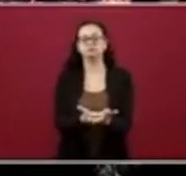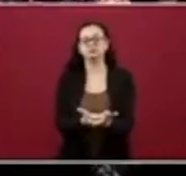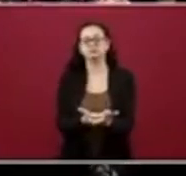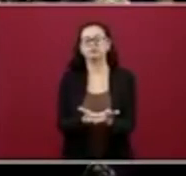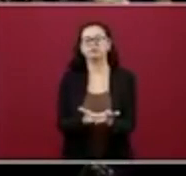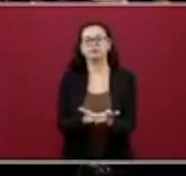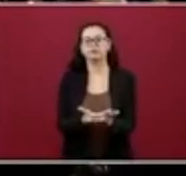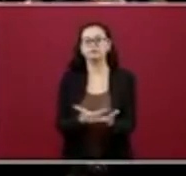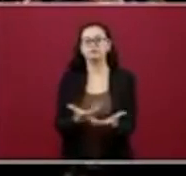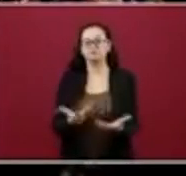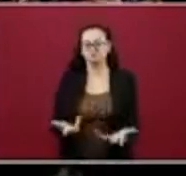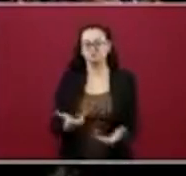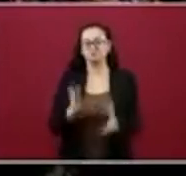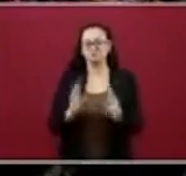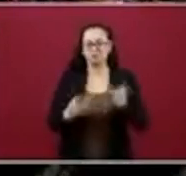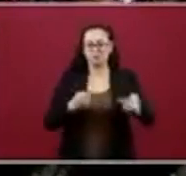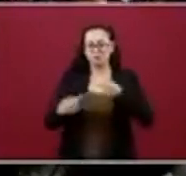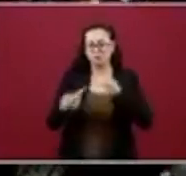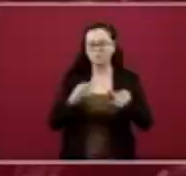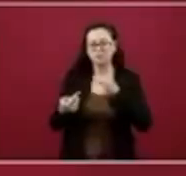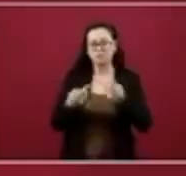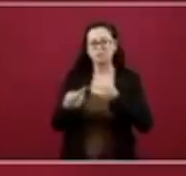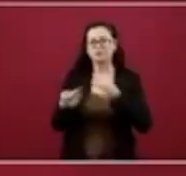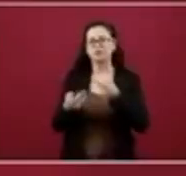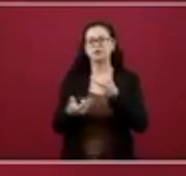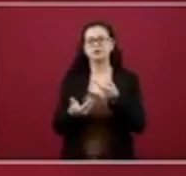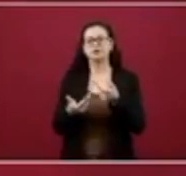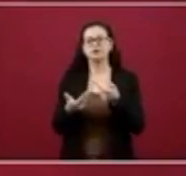llevando a cabo una acción para